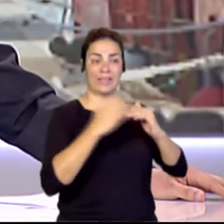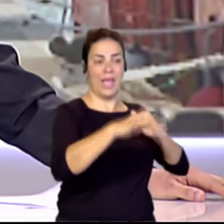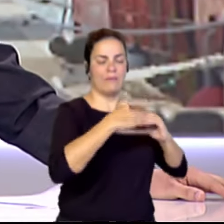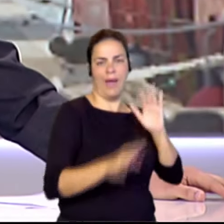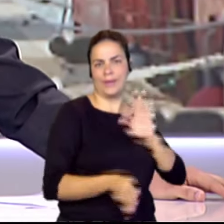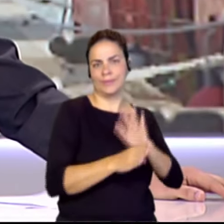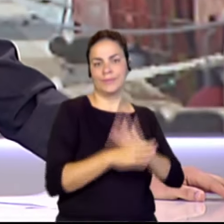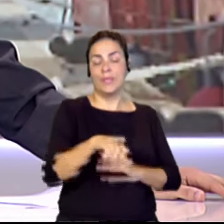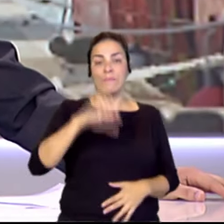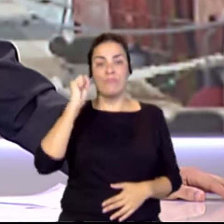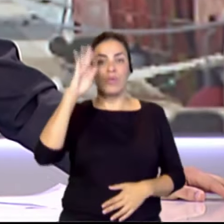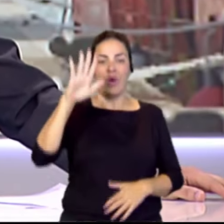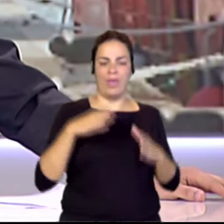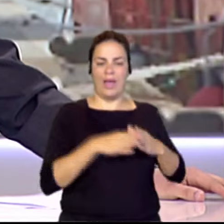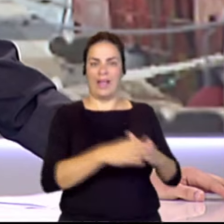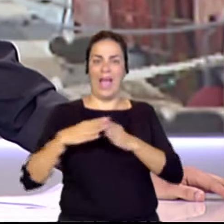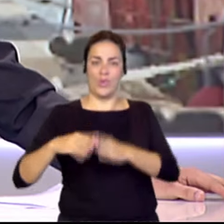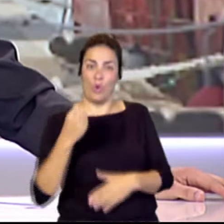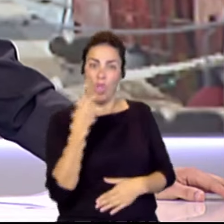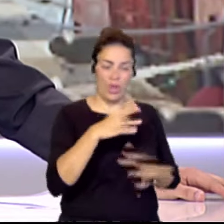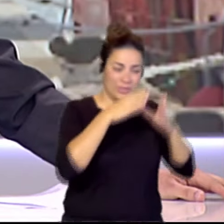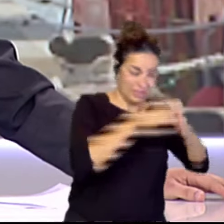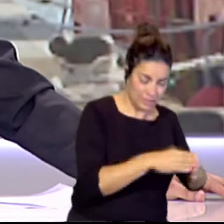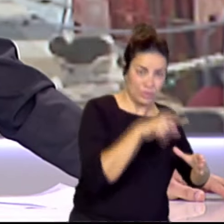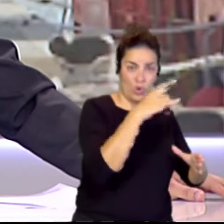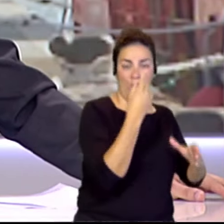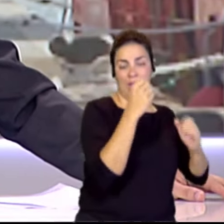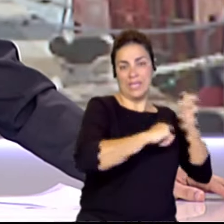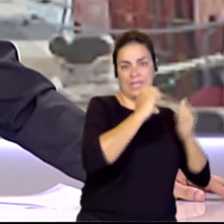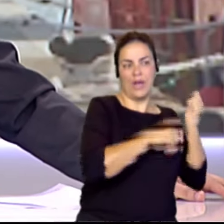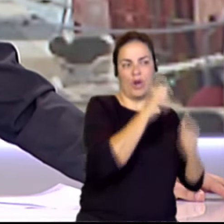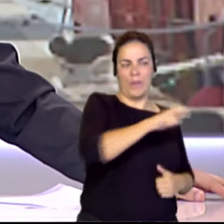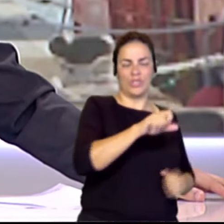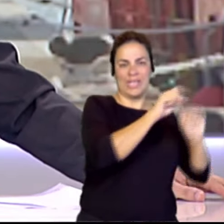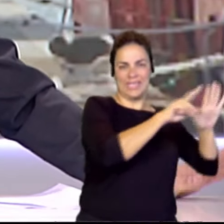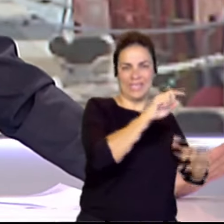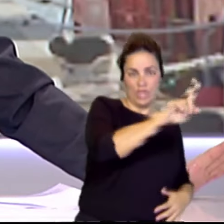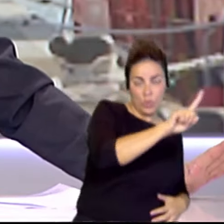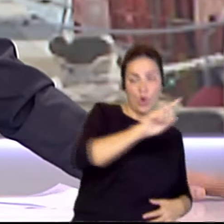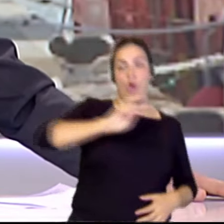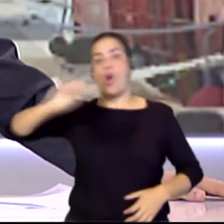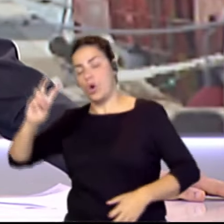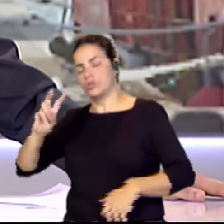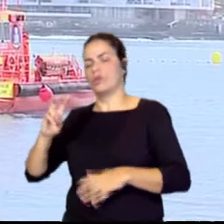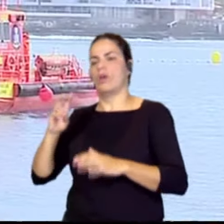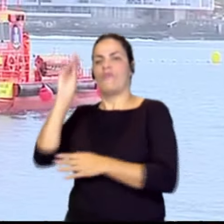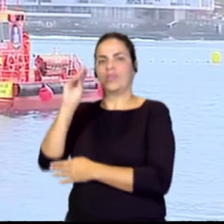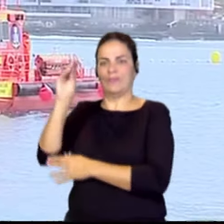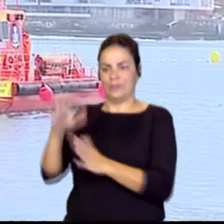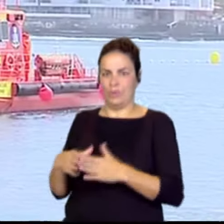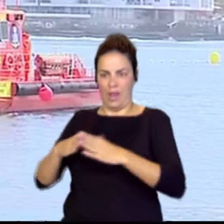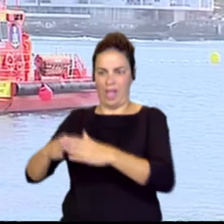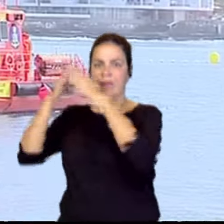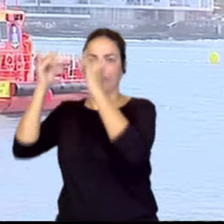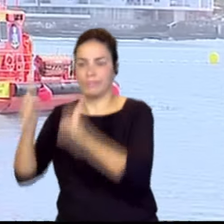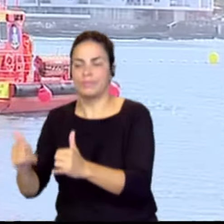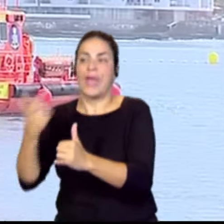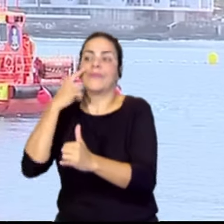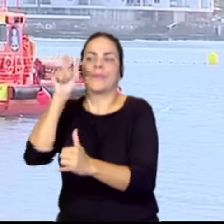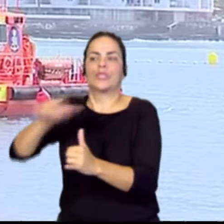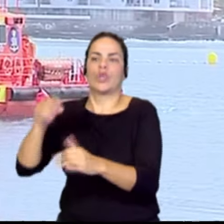madrugada han llegado dos cayucos uno al hierro con 61 personas a bordo y otro a la isla de fuert Ventura estamos pendientes de conocer su número de ocupantes